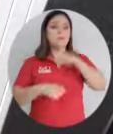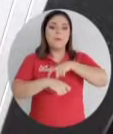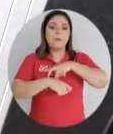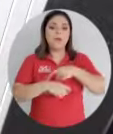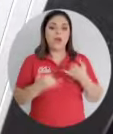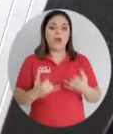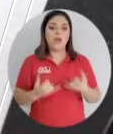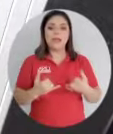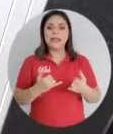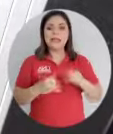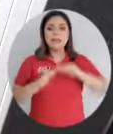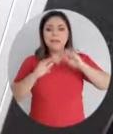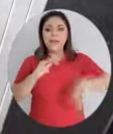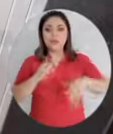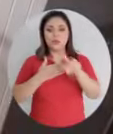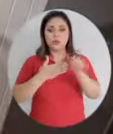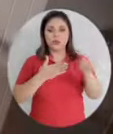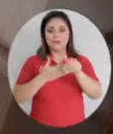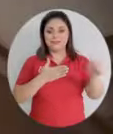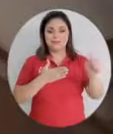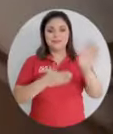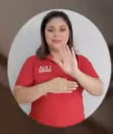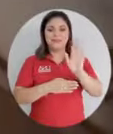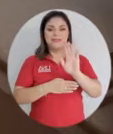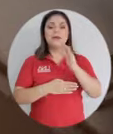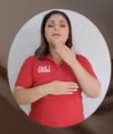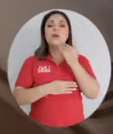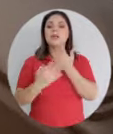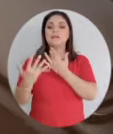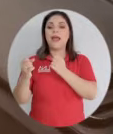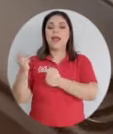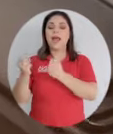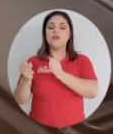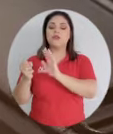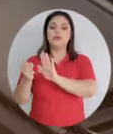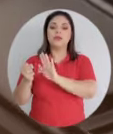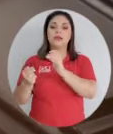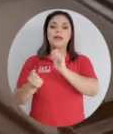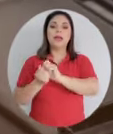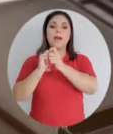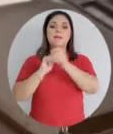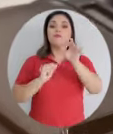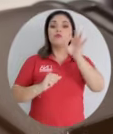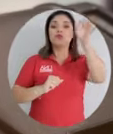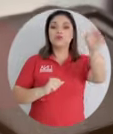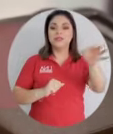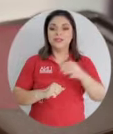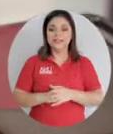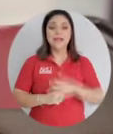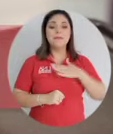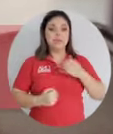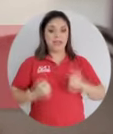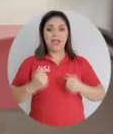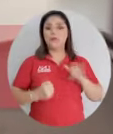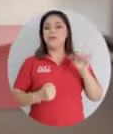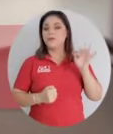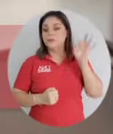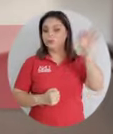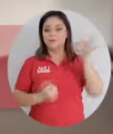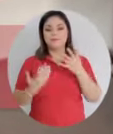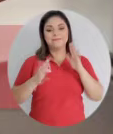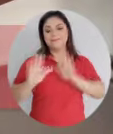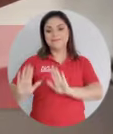momento. Y tampoco en dólares, ¿verdad? Habrá que esperar a cambiar el carro un añito más, por lo menos. Al mío le toca esperarse hasta el año entrante.